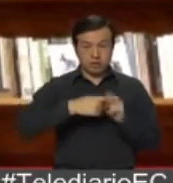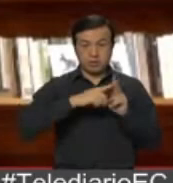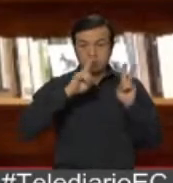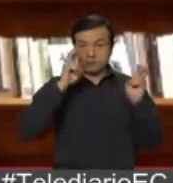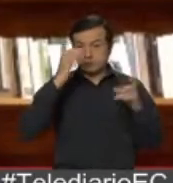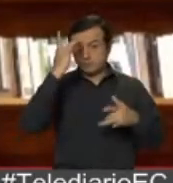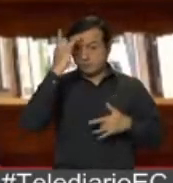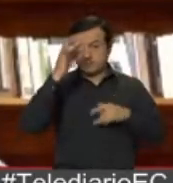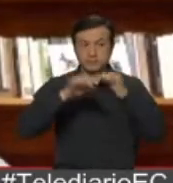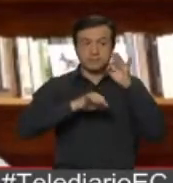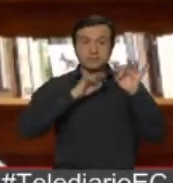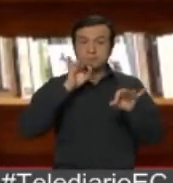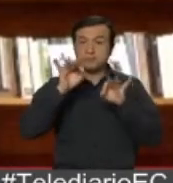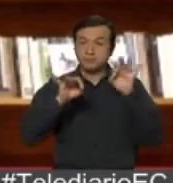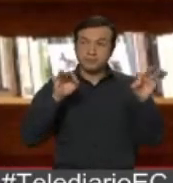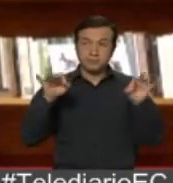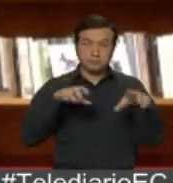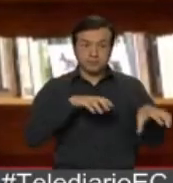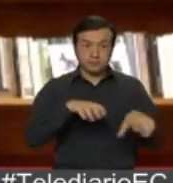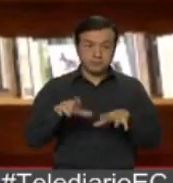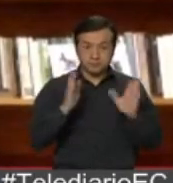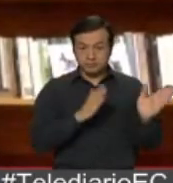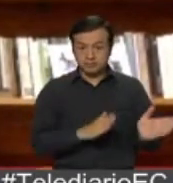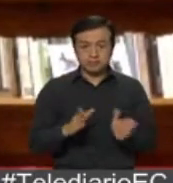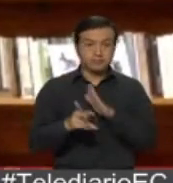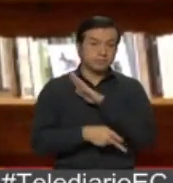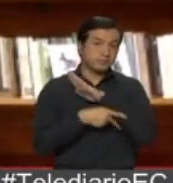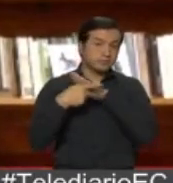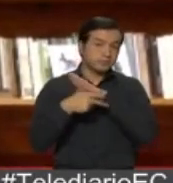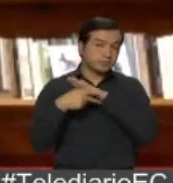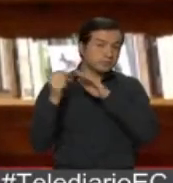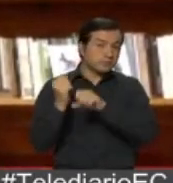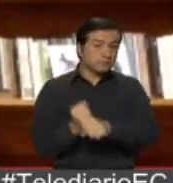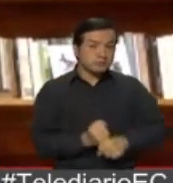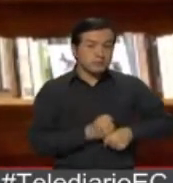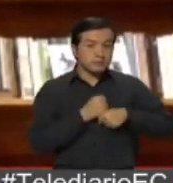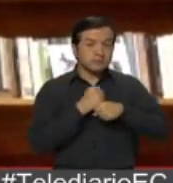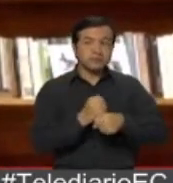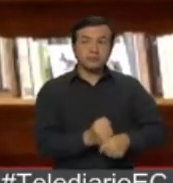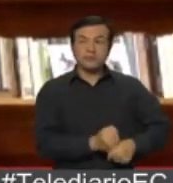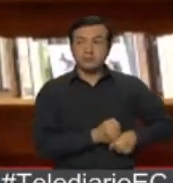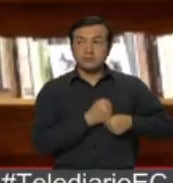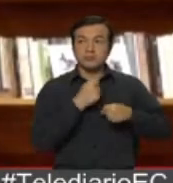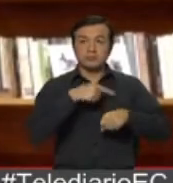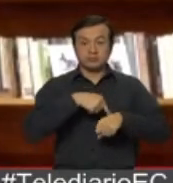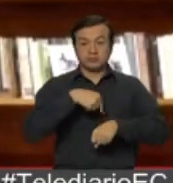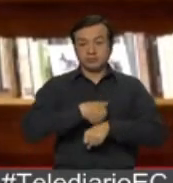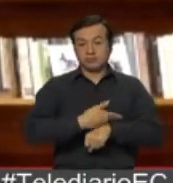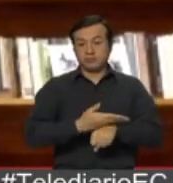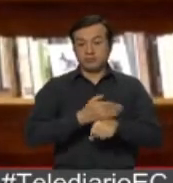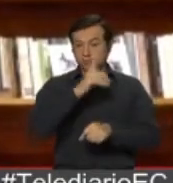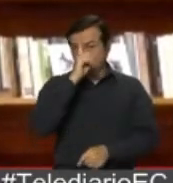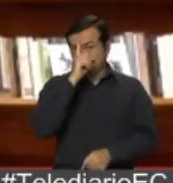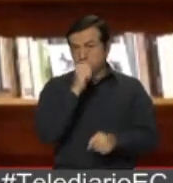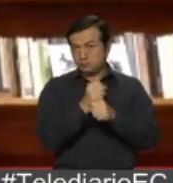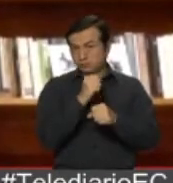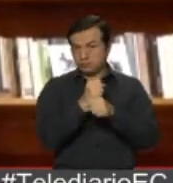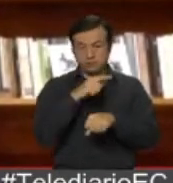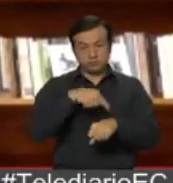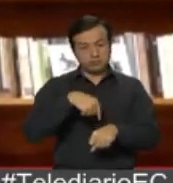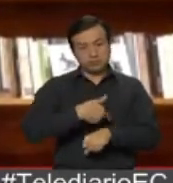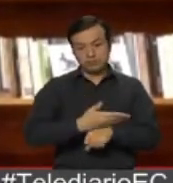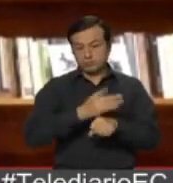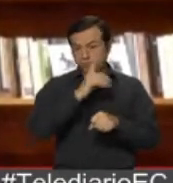de la pandemia, una de las acciones que tomó Petro Amazonas, por ejemplo, fue de extender las jornadas, ¿no?, de los